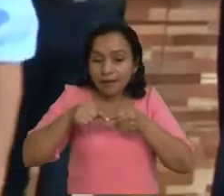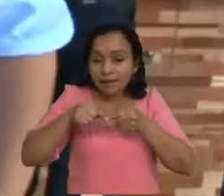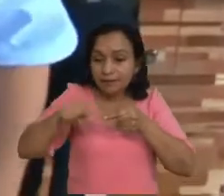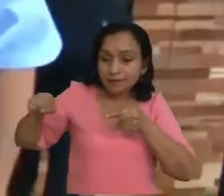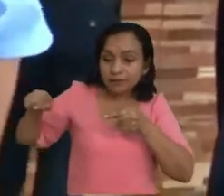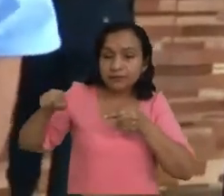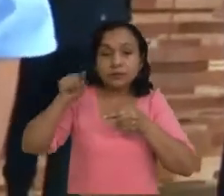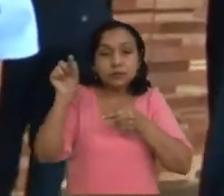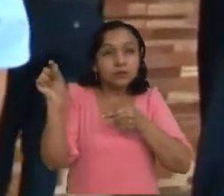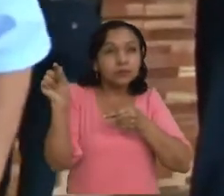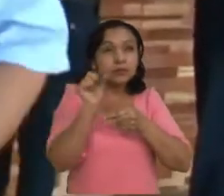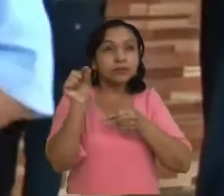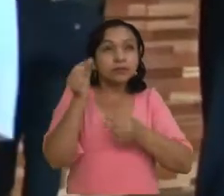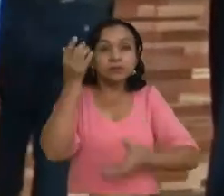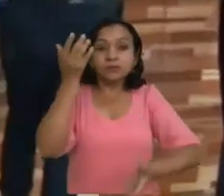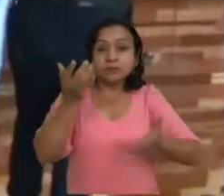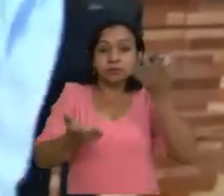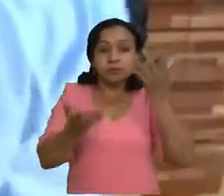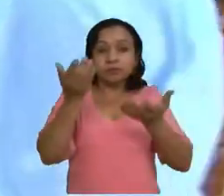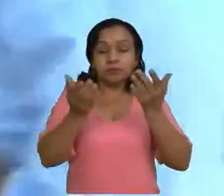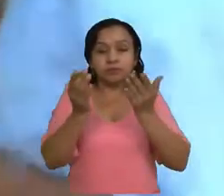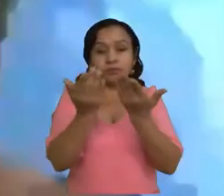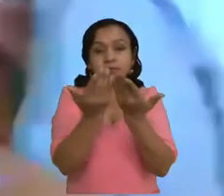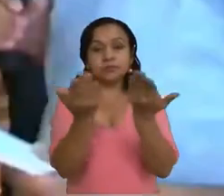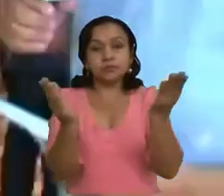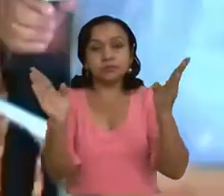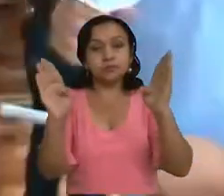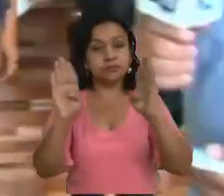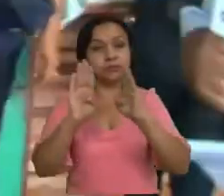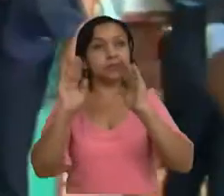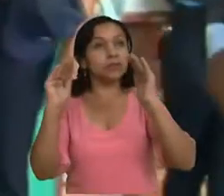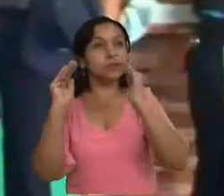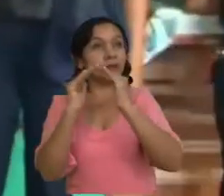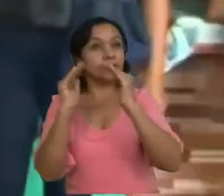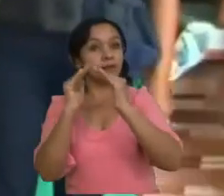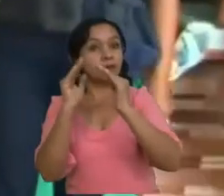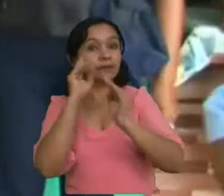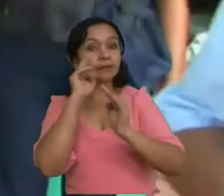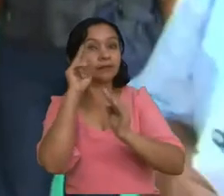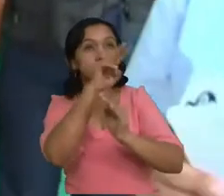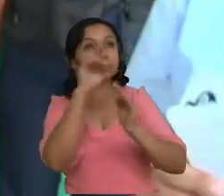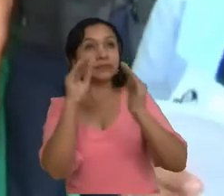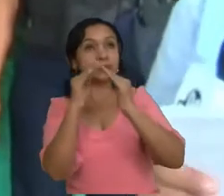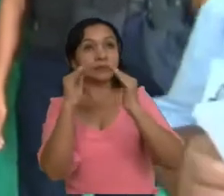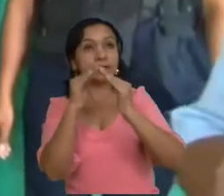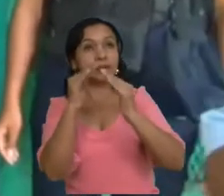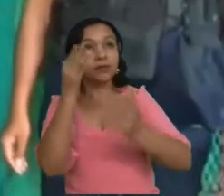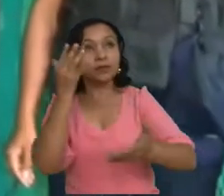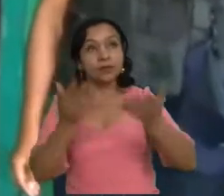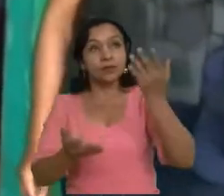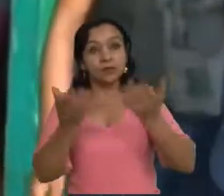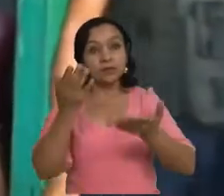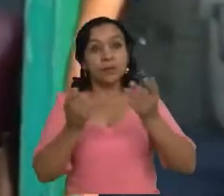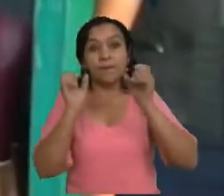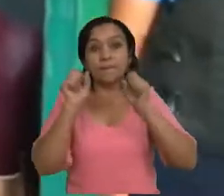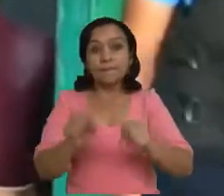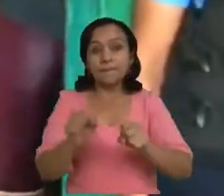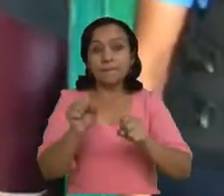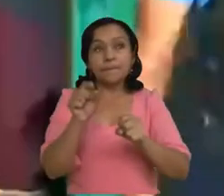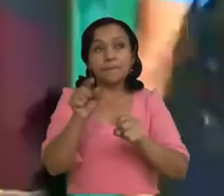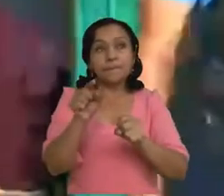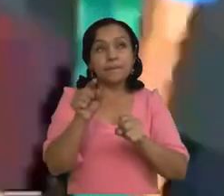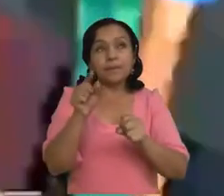un incendio aquí en uno de los cuartos de esta vivienda que pueden observar, amigos televidentes, resultando pues lamentablemente